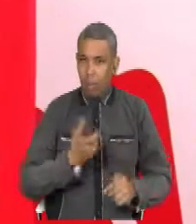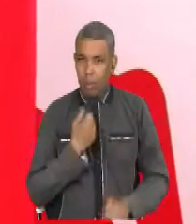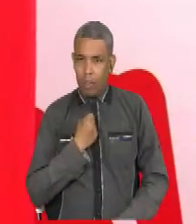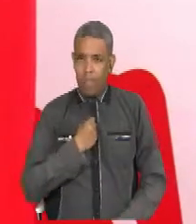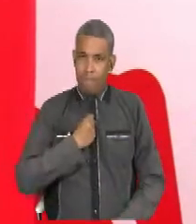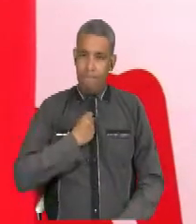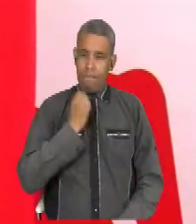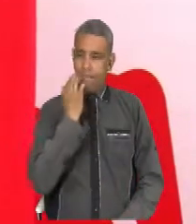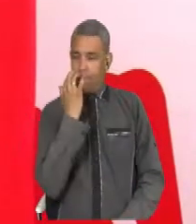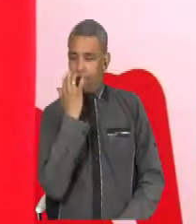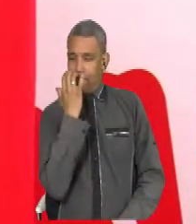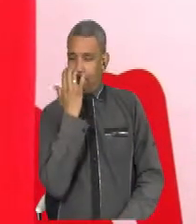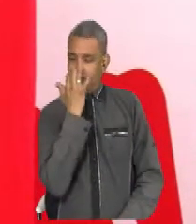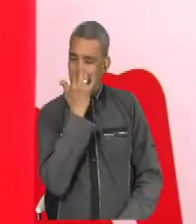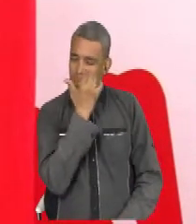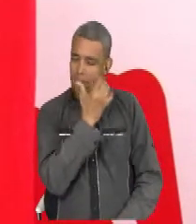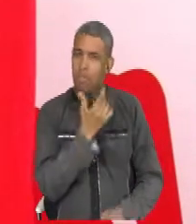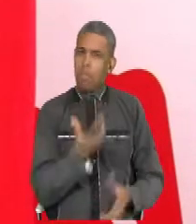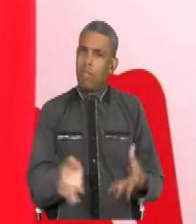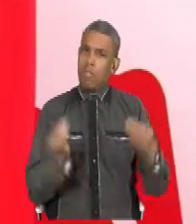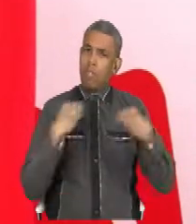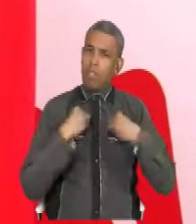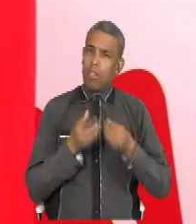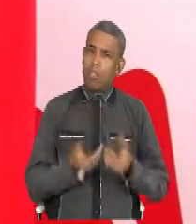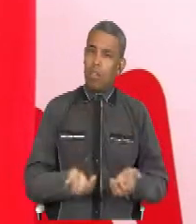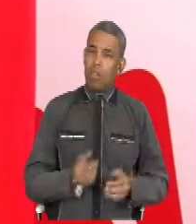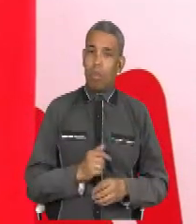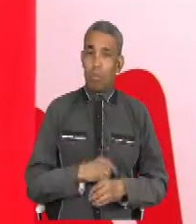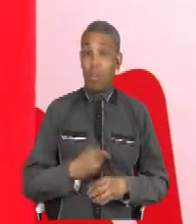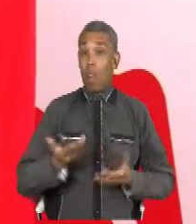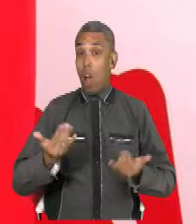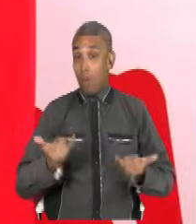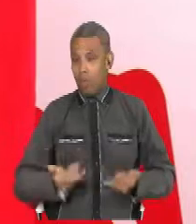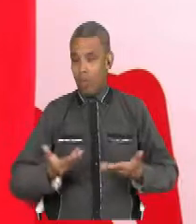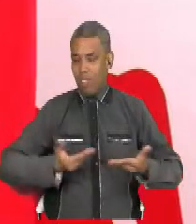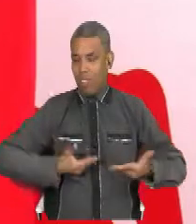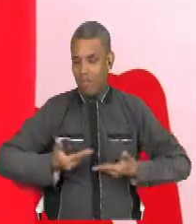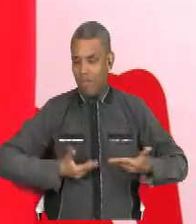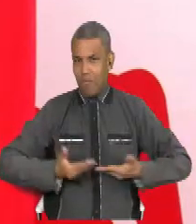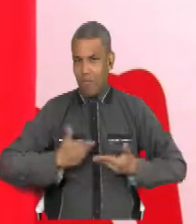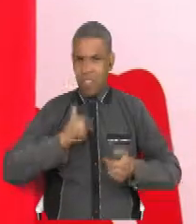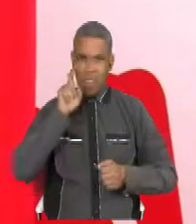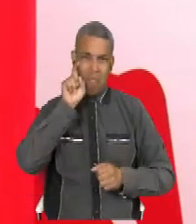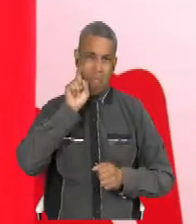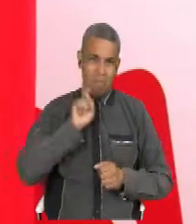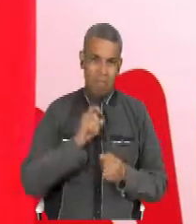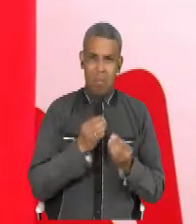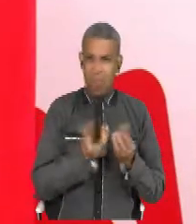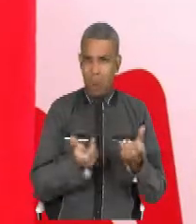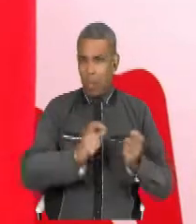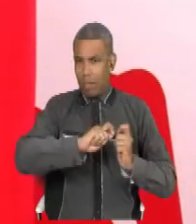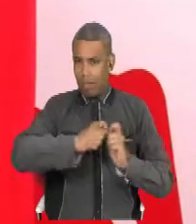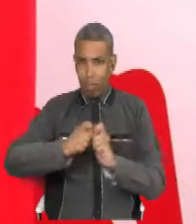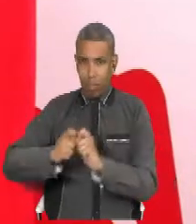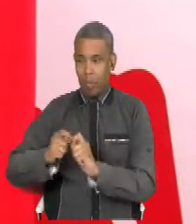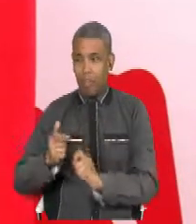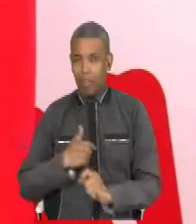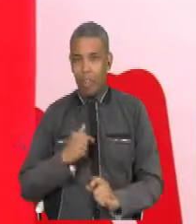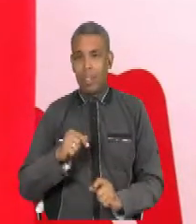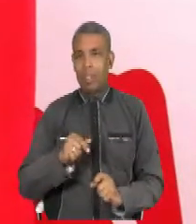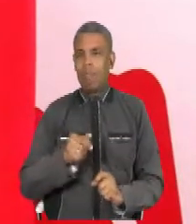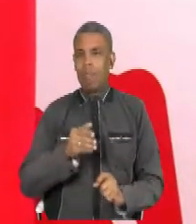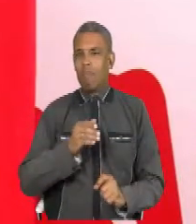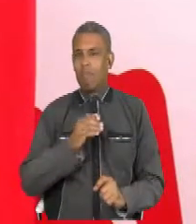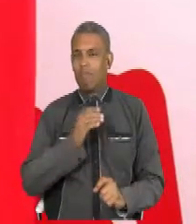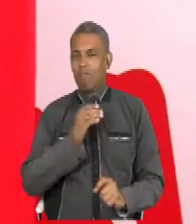Para eso está con nosotros Sara, y Sara nos viene a contar un poco acerca de este almacén en Barranca Bermeja, que es